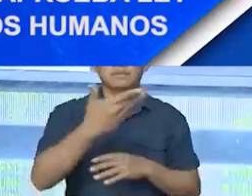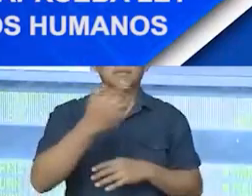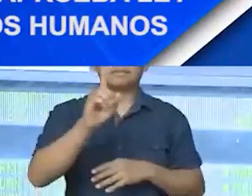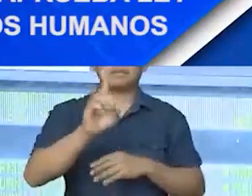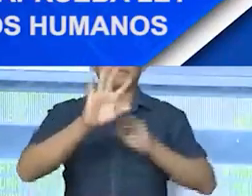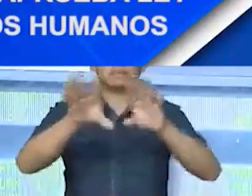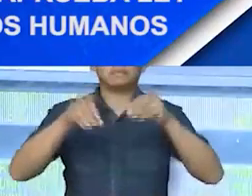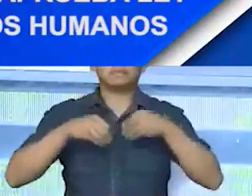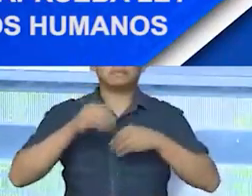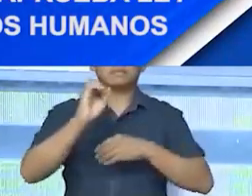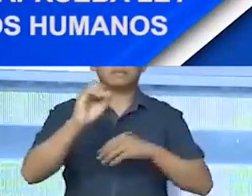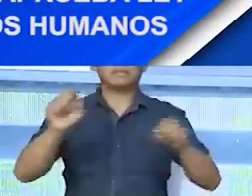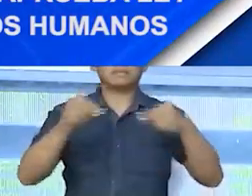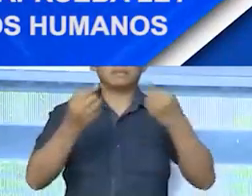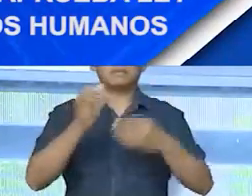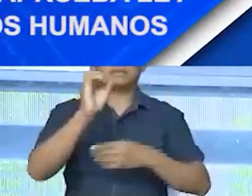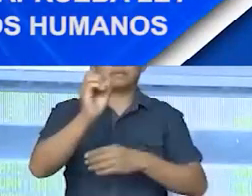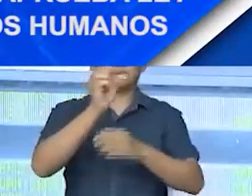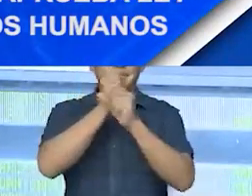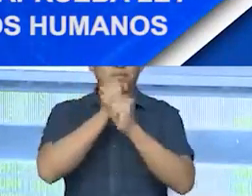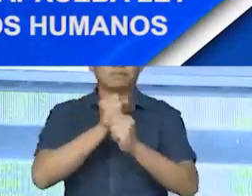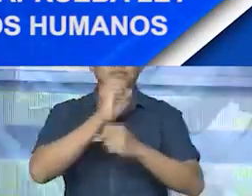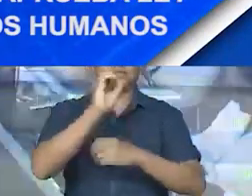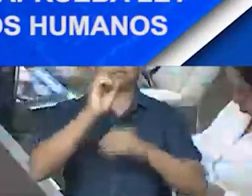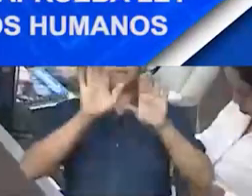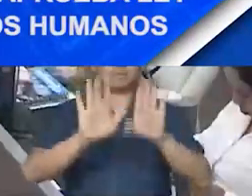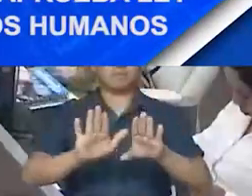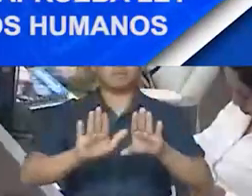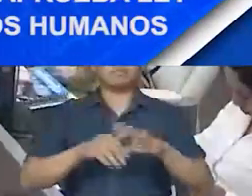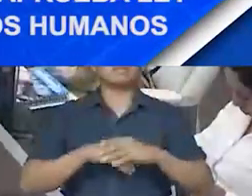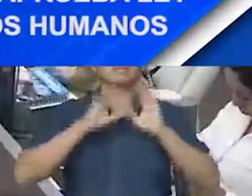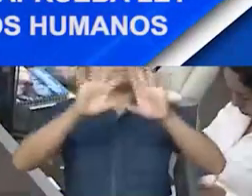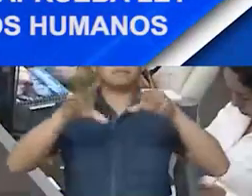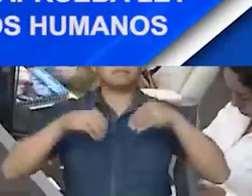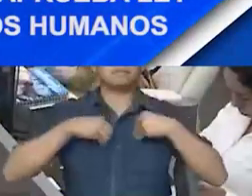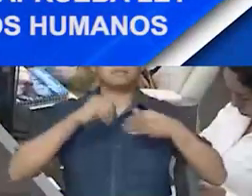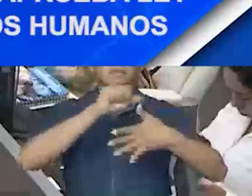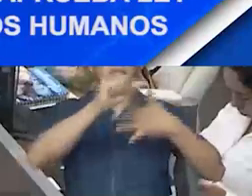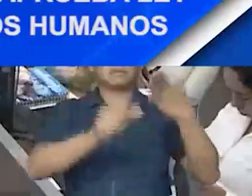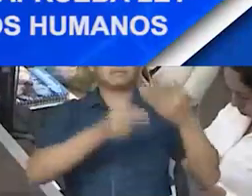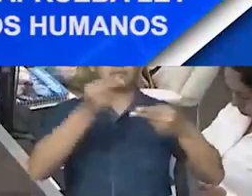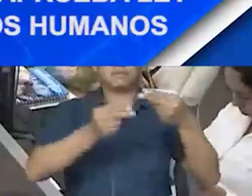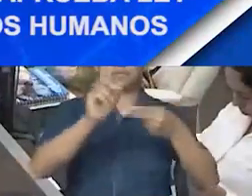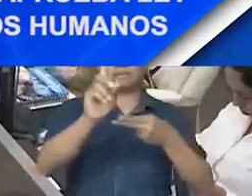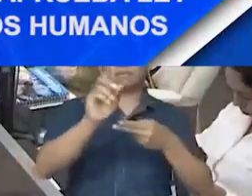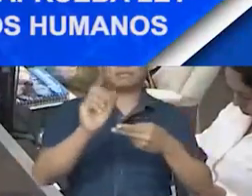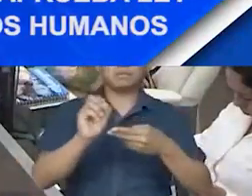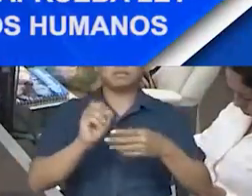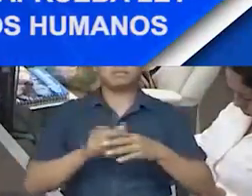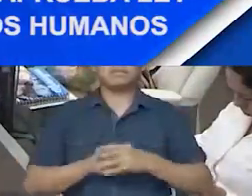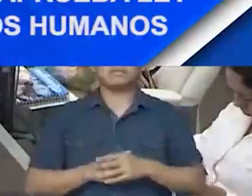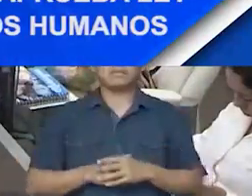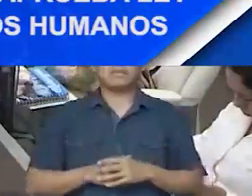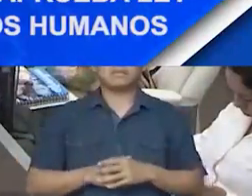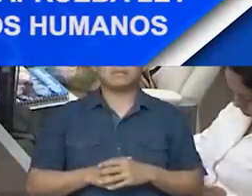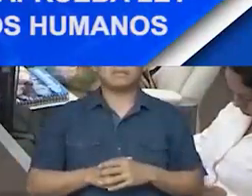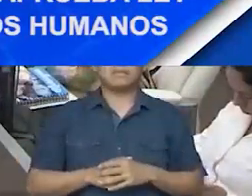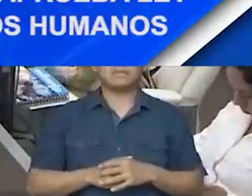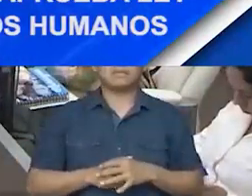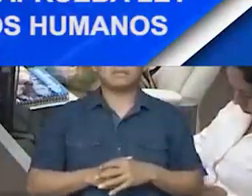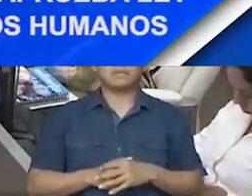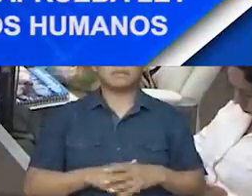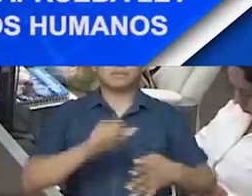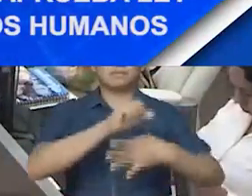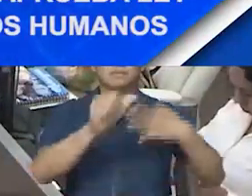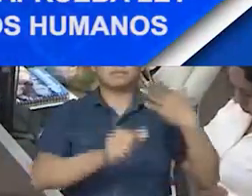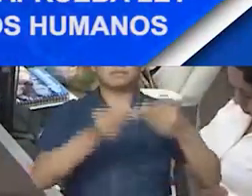de Nicaragua bajo la dependencia de la Procuraduría General de la República y supeditado a la Constitución